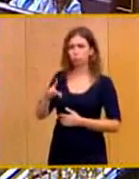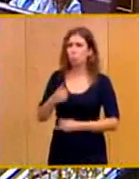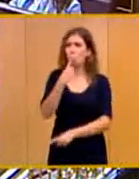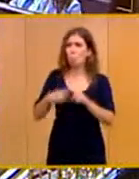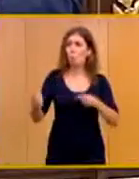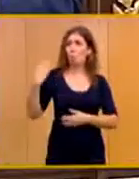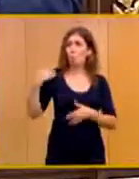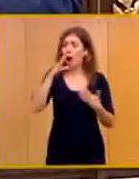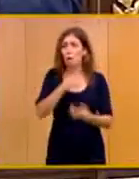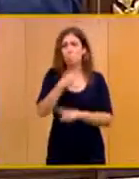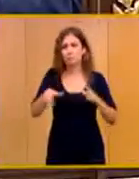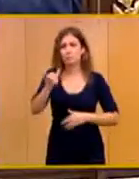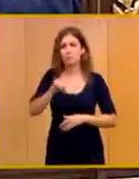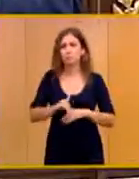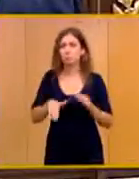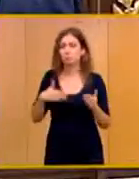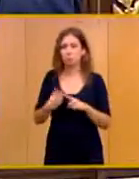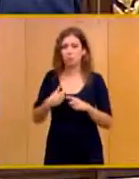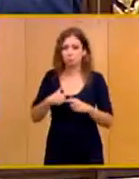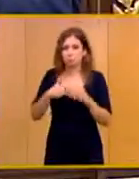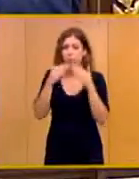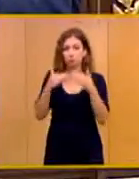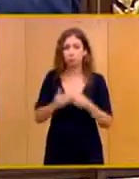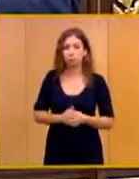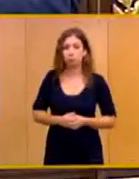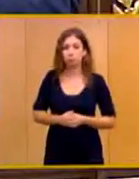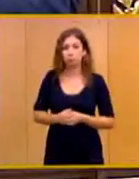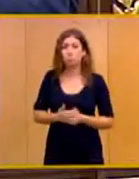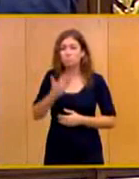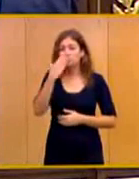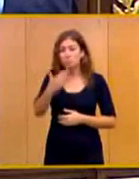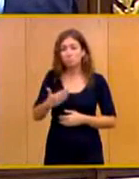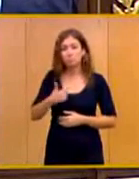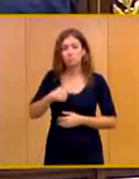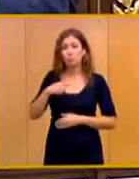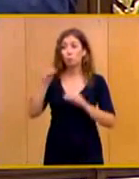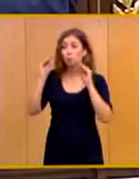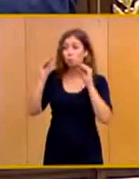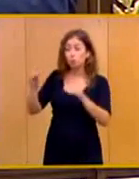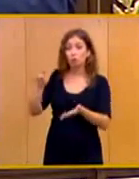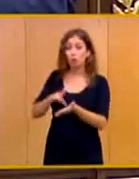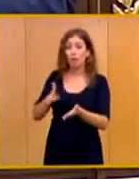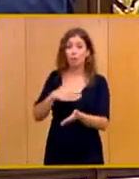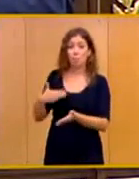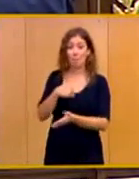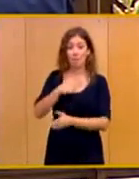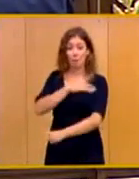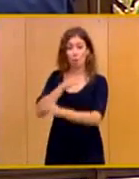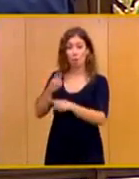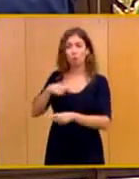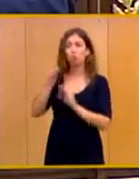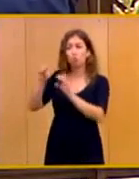sino que además lo agradezco. Yo jamás escuché eso de ustedes cuando yo hacía la tarea de oposición.